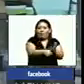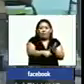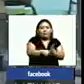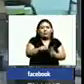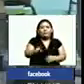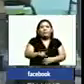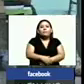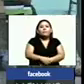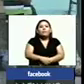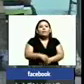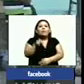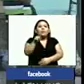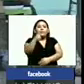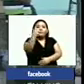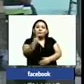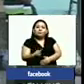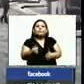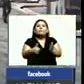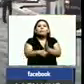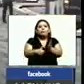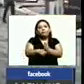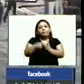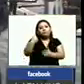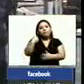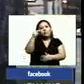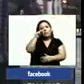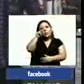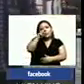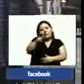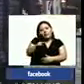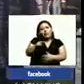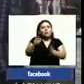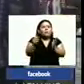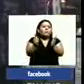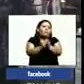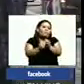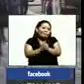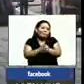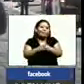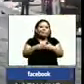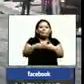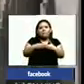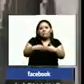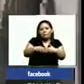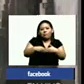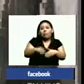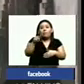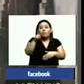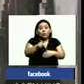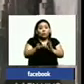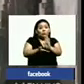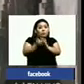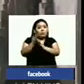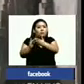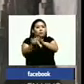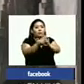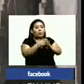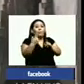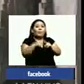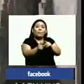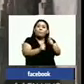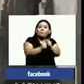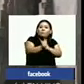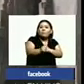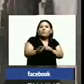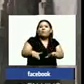Eso Los alcaldes También lo ven Como una debilidad En el desarrollo De las comunidades Pero se enfrentan En su mayoría